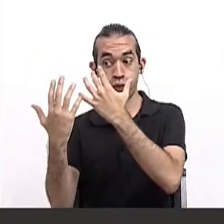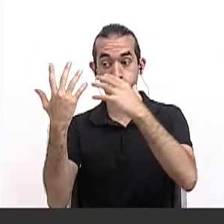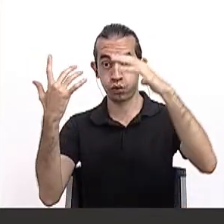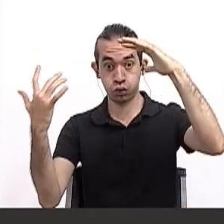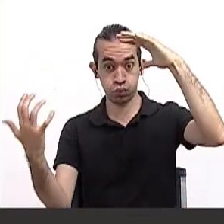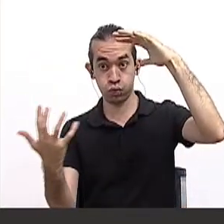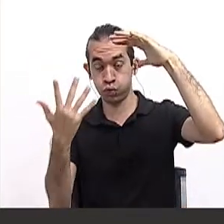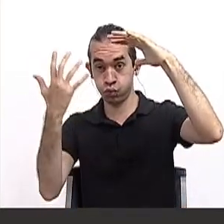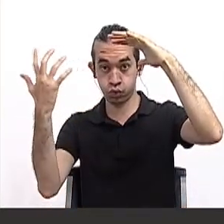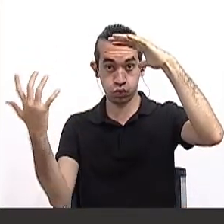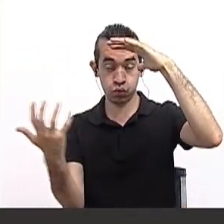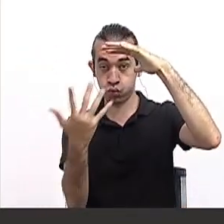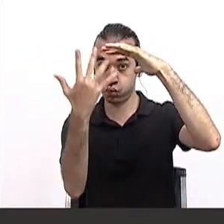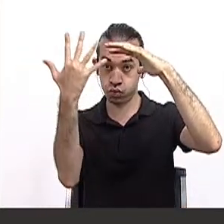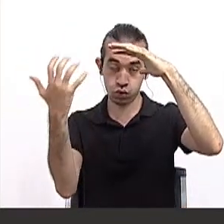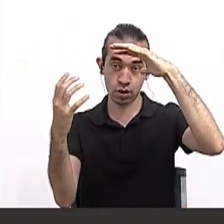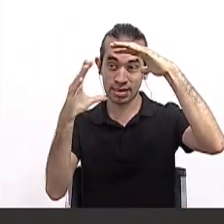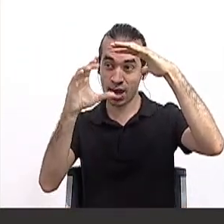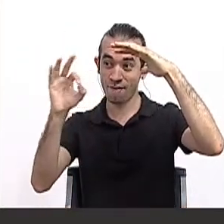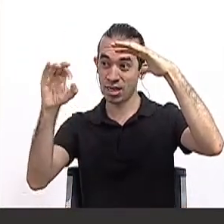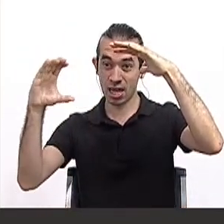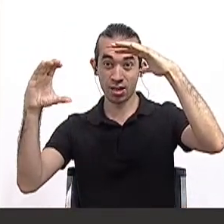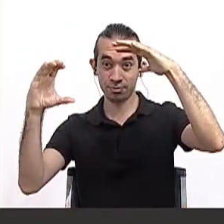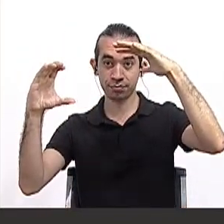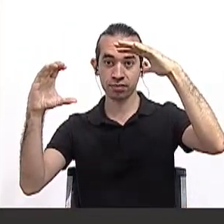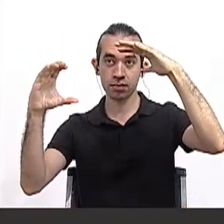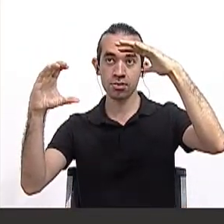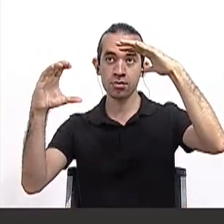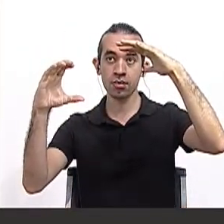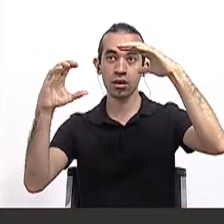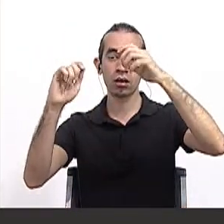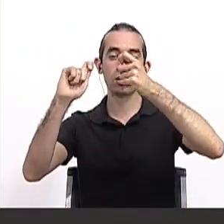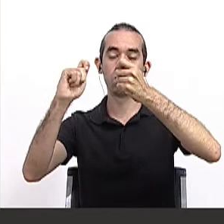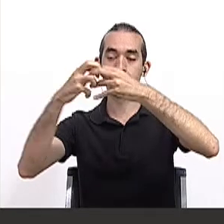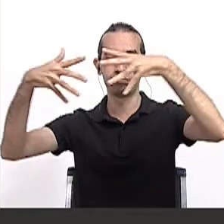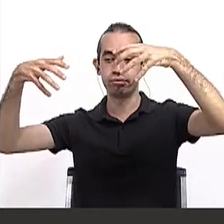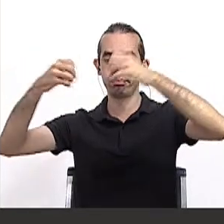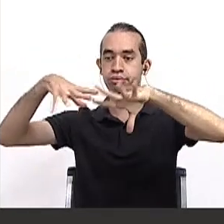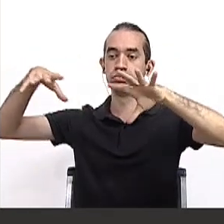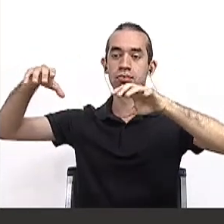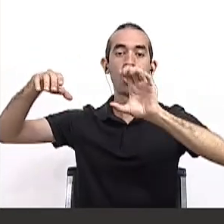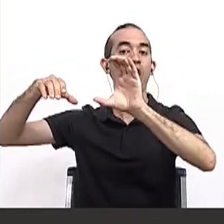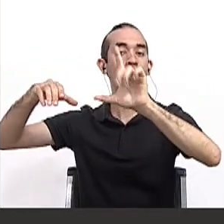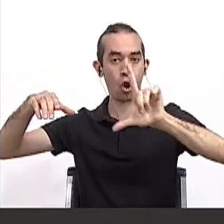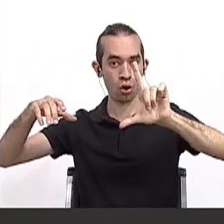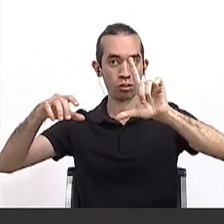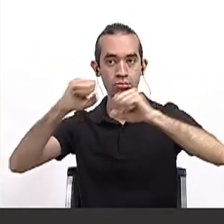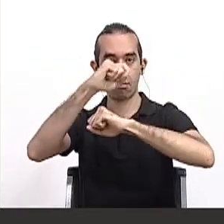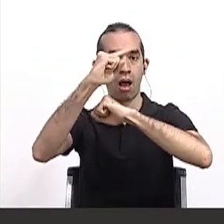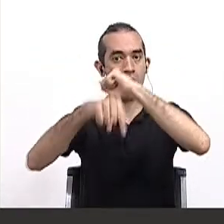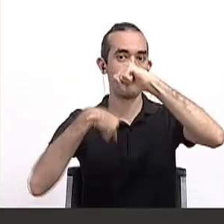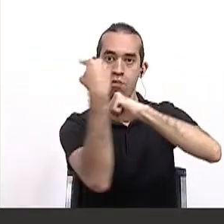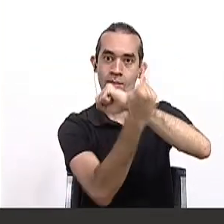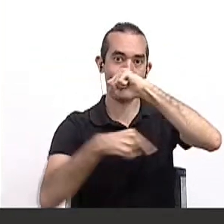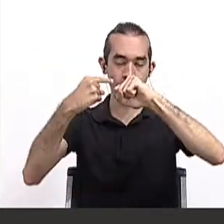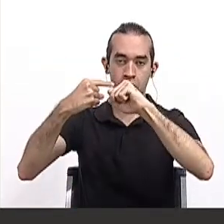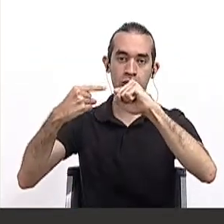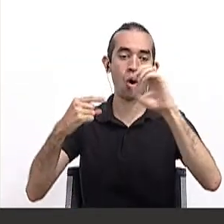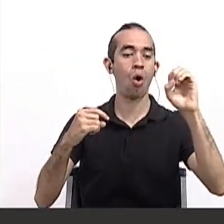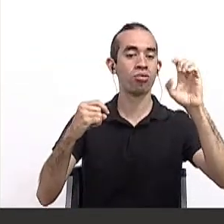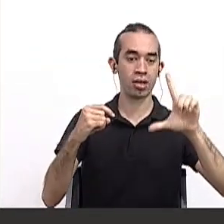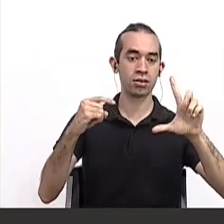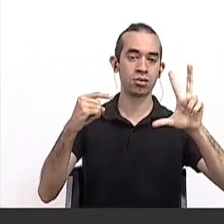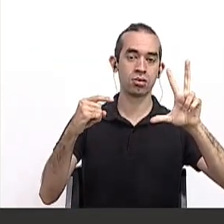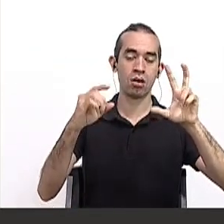las moléculas de clorofluorocarbonos se descomponen y liberan átomos de cloro, lo cual provoca que el ozono se